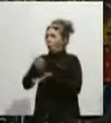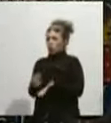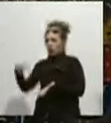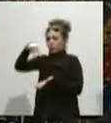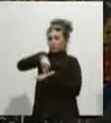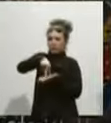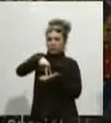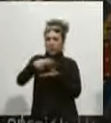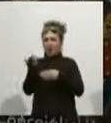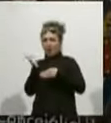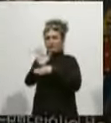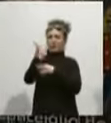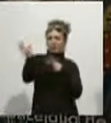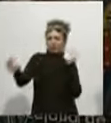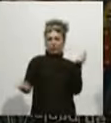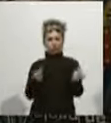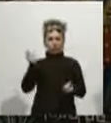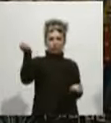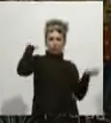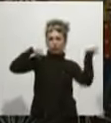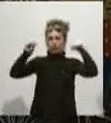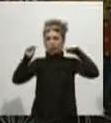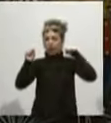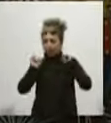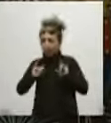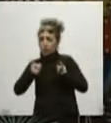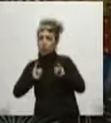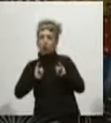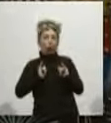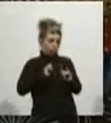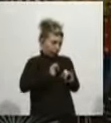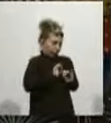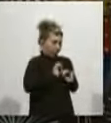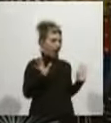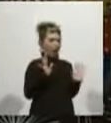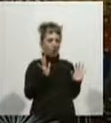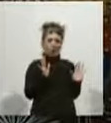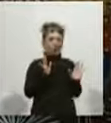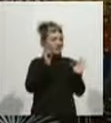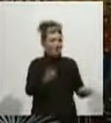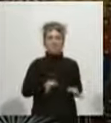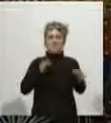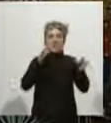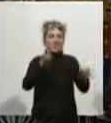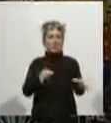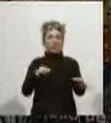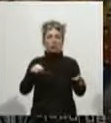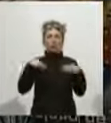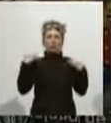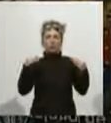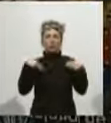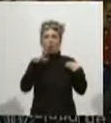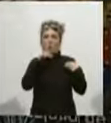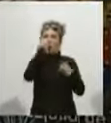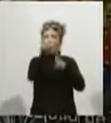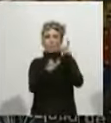has bailado, has hecho tu espectáculo, has disfrutado. Por supuesto, eso es lo principalmente, lo de siempre. Y me lo pasa muy bien, muy arropado por esta